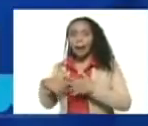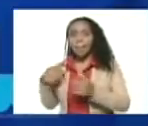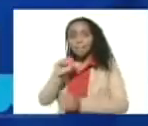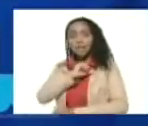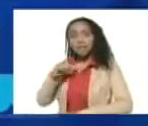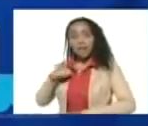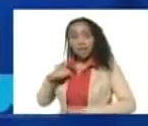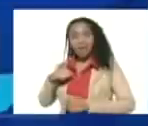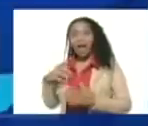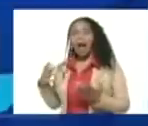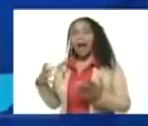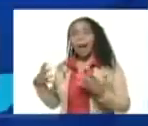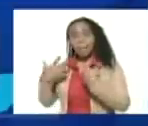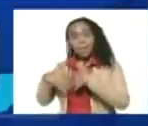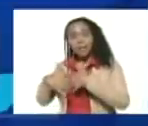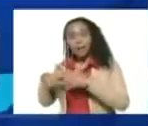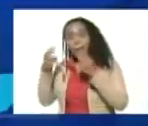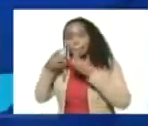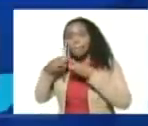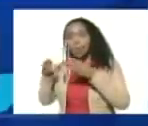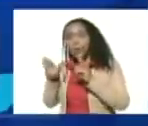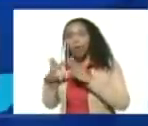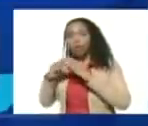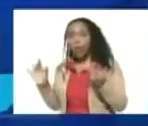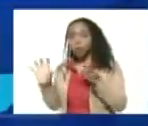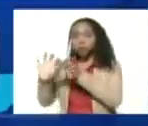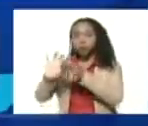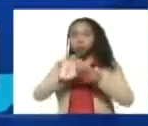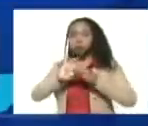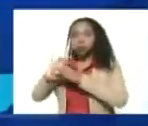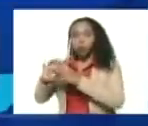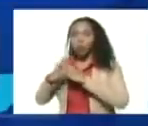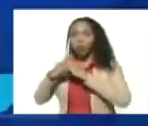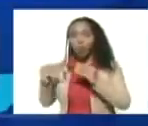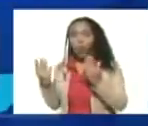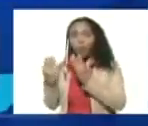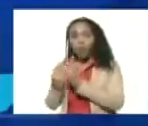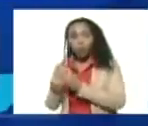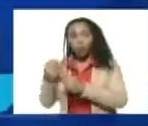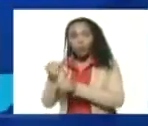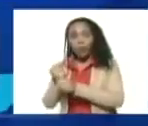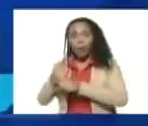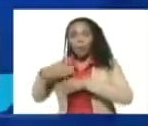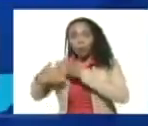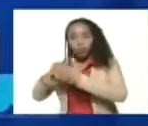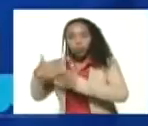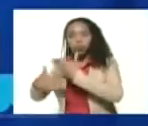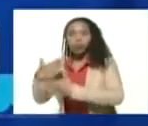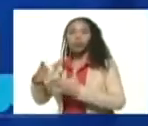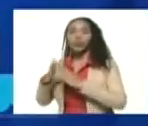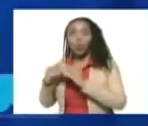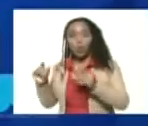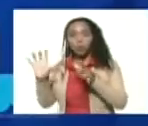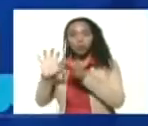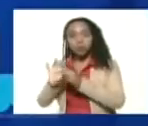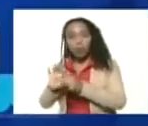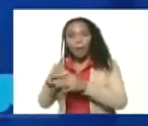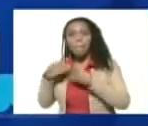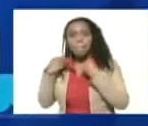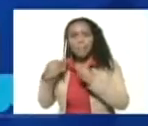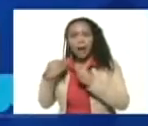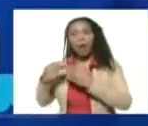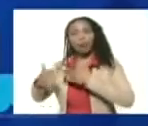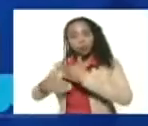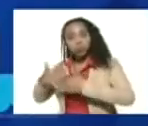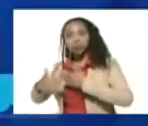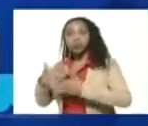pública, unir todo lo que haya que unir para producir. Unir todo lo que haya que unir para